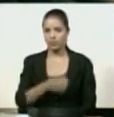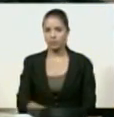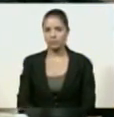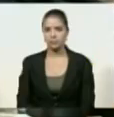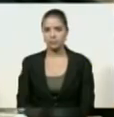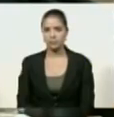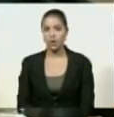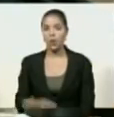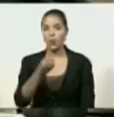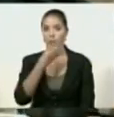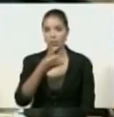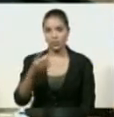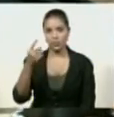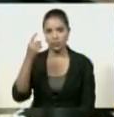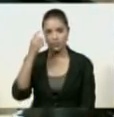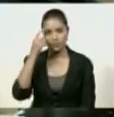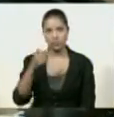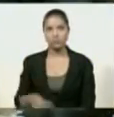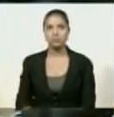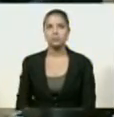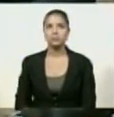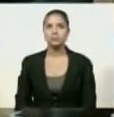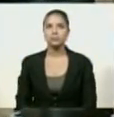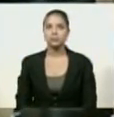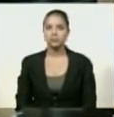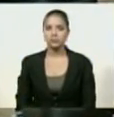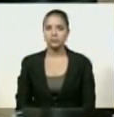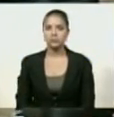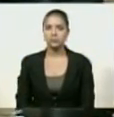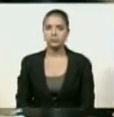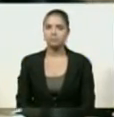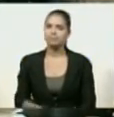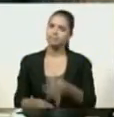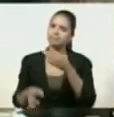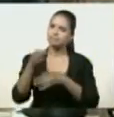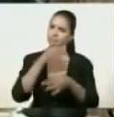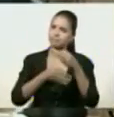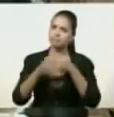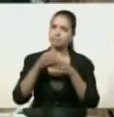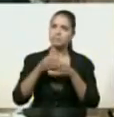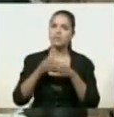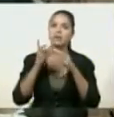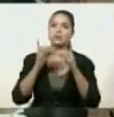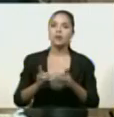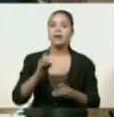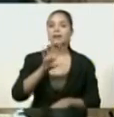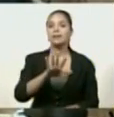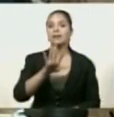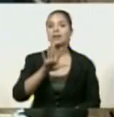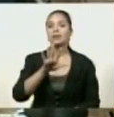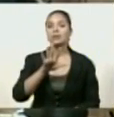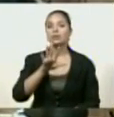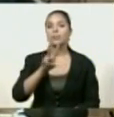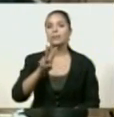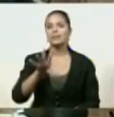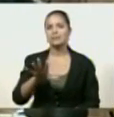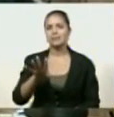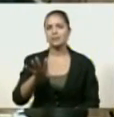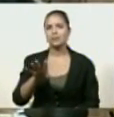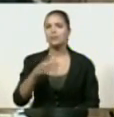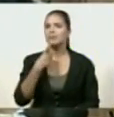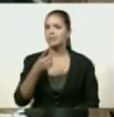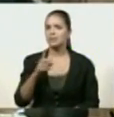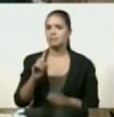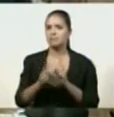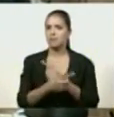Buenos días, magistrados. Buen día, doctor. Para que nos pudiera aclarar, en la sentencia 545 de ayer se hablaba de usurpación de funciones. Usted